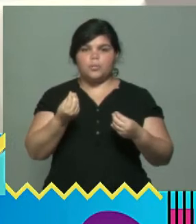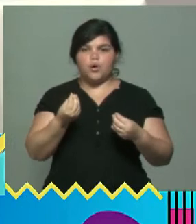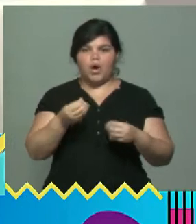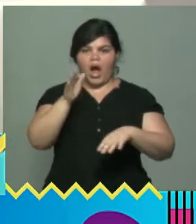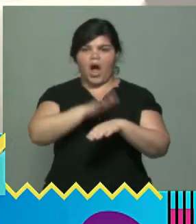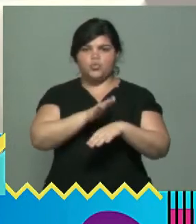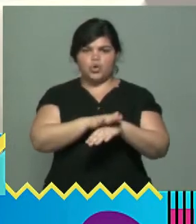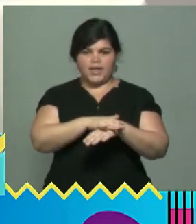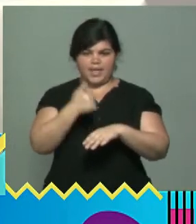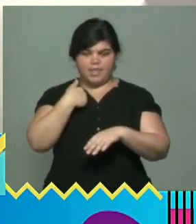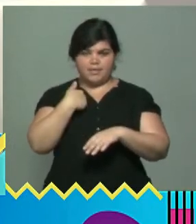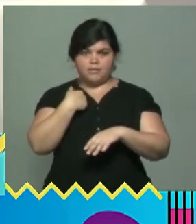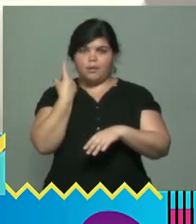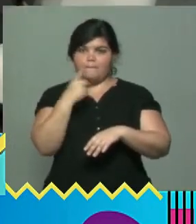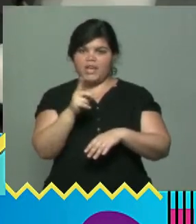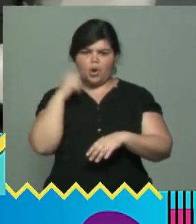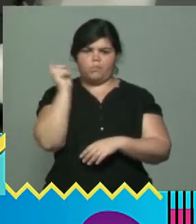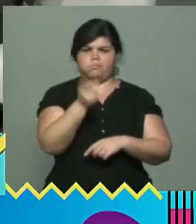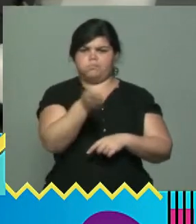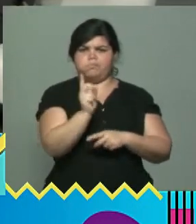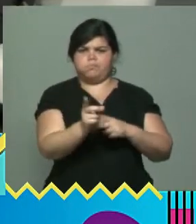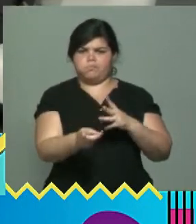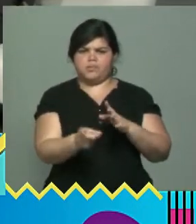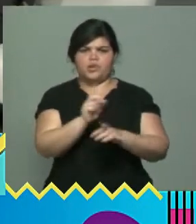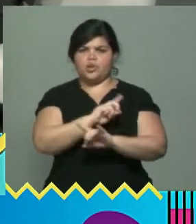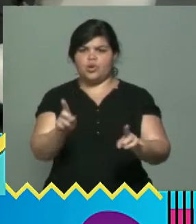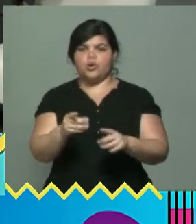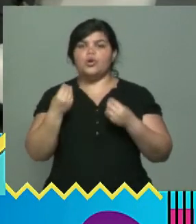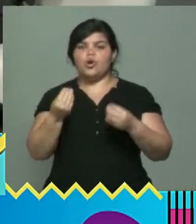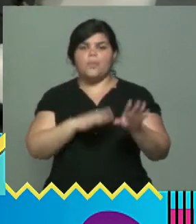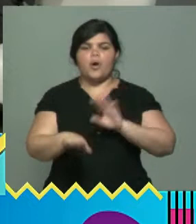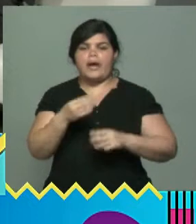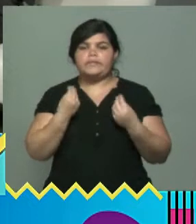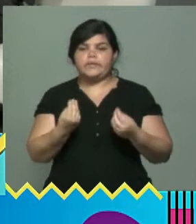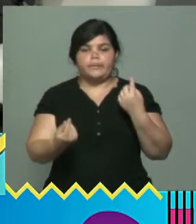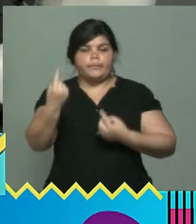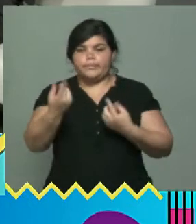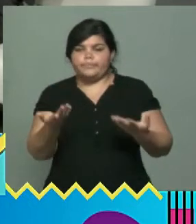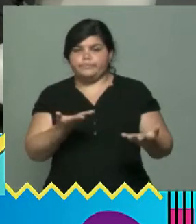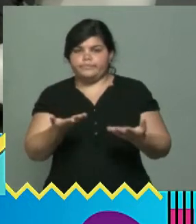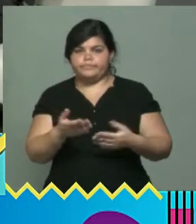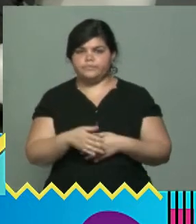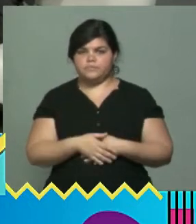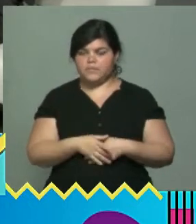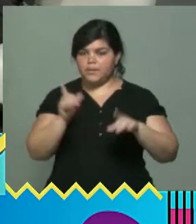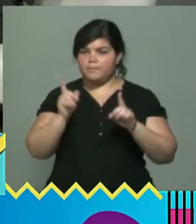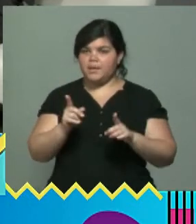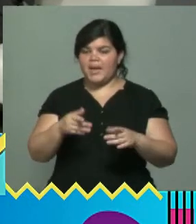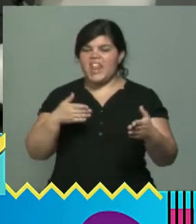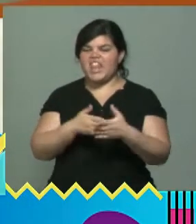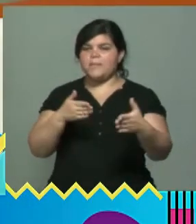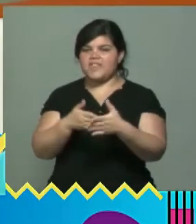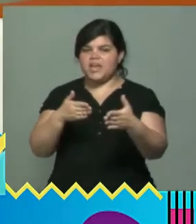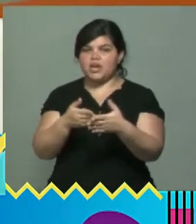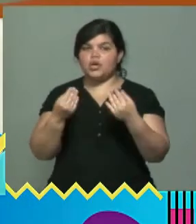ser autoritarios? Hoy en día creo que es el gran problema, por lo menos que uno lo ve en la clínica, el tema de la puesta de límites. Muchas